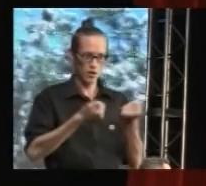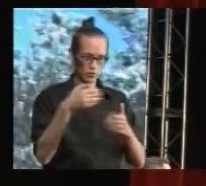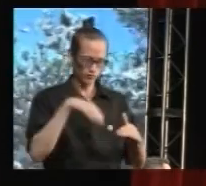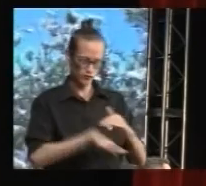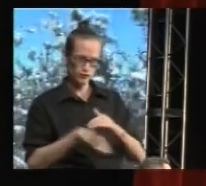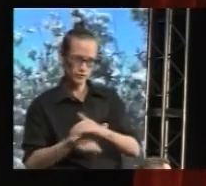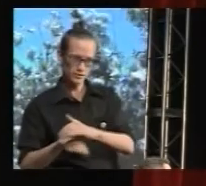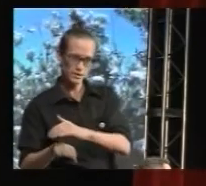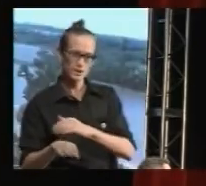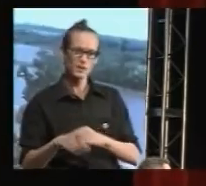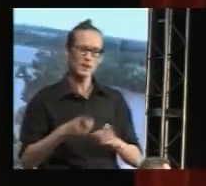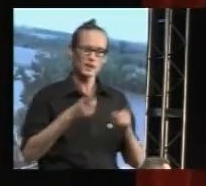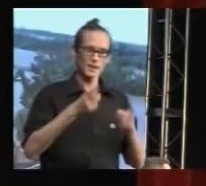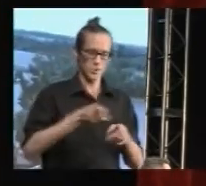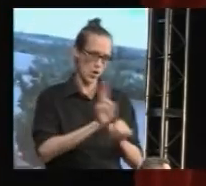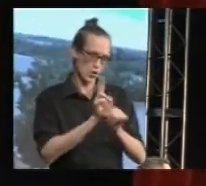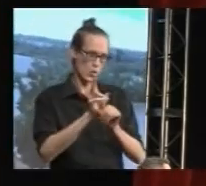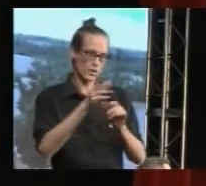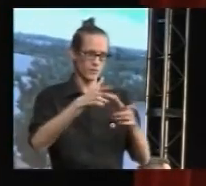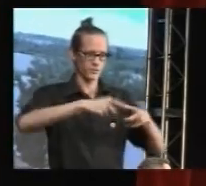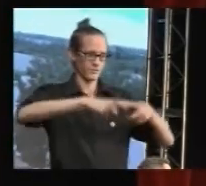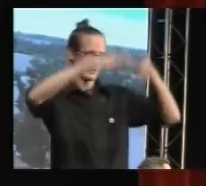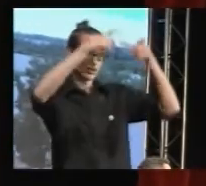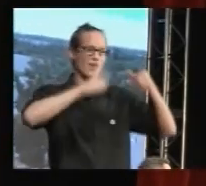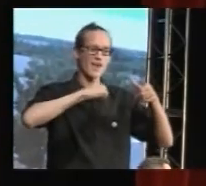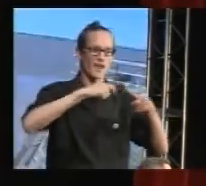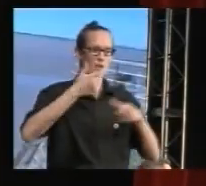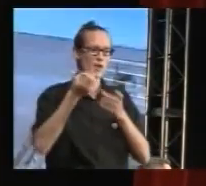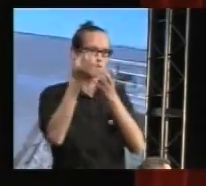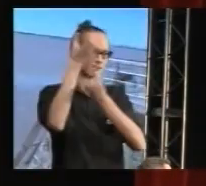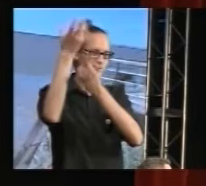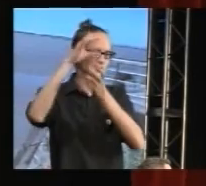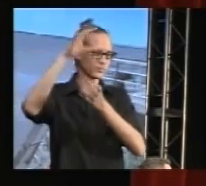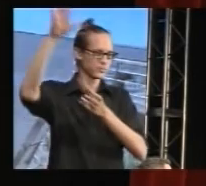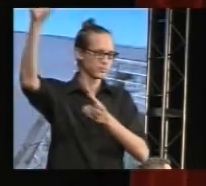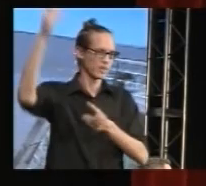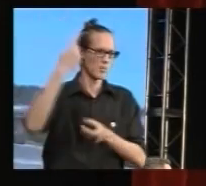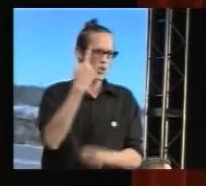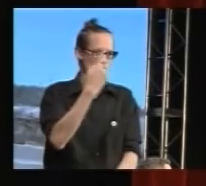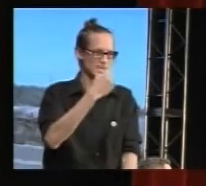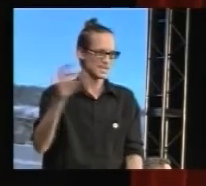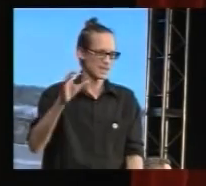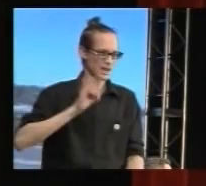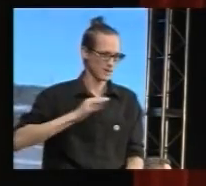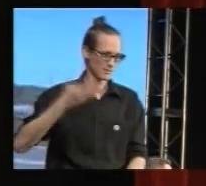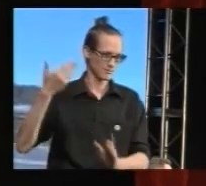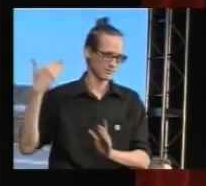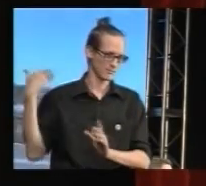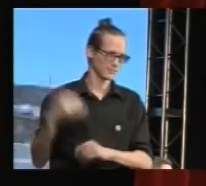el patrimonio histórico de la torre de agua, la chimenea y los galpones que tienen más de un siglo. Quiero